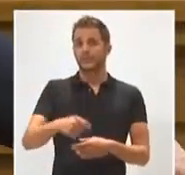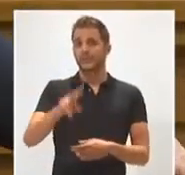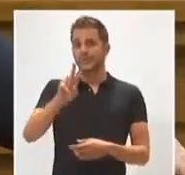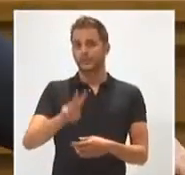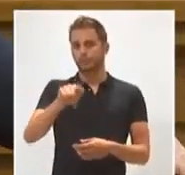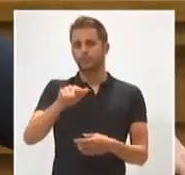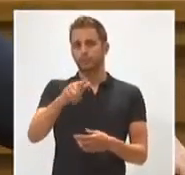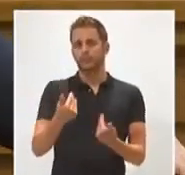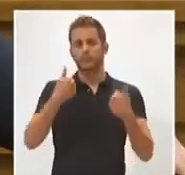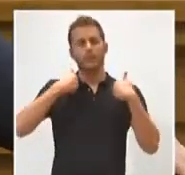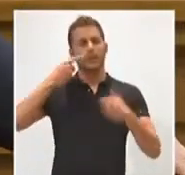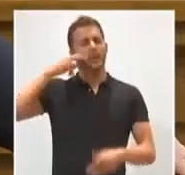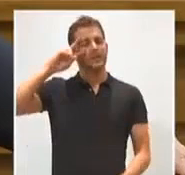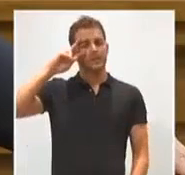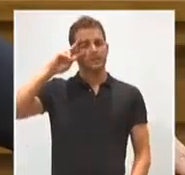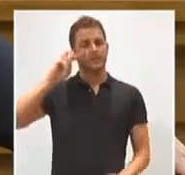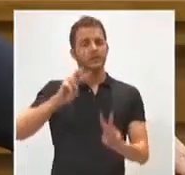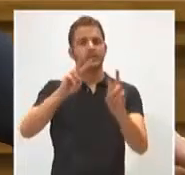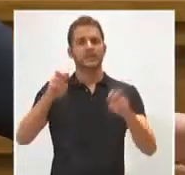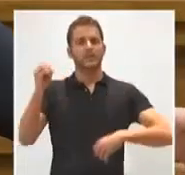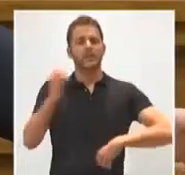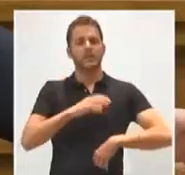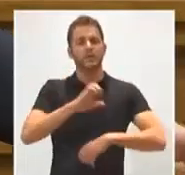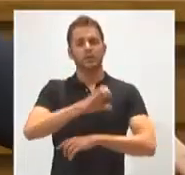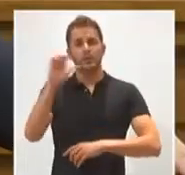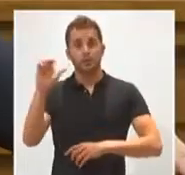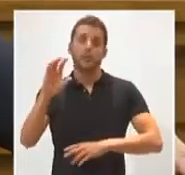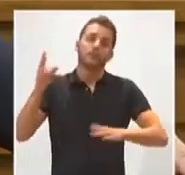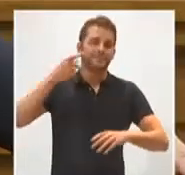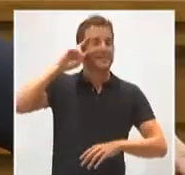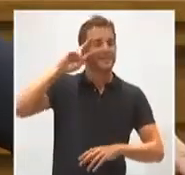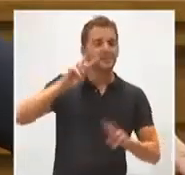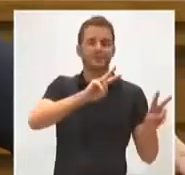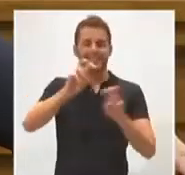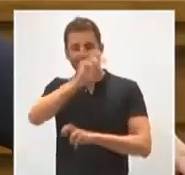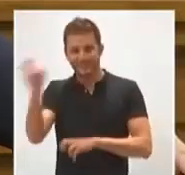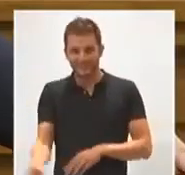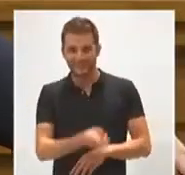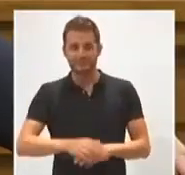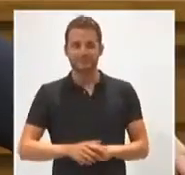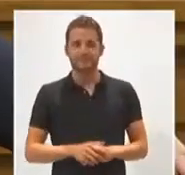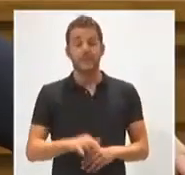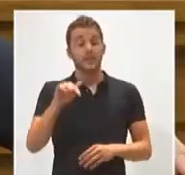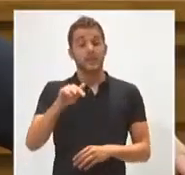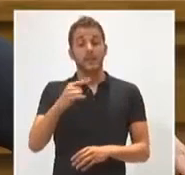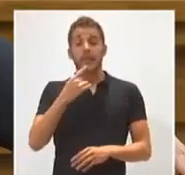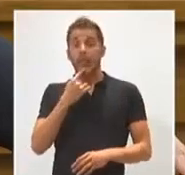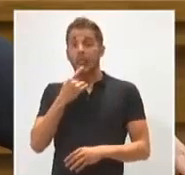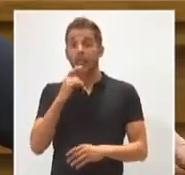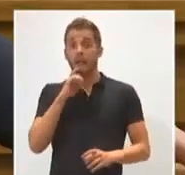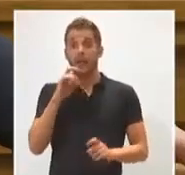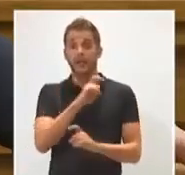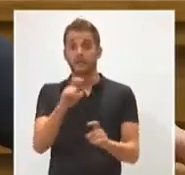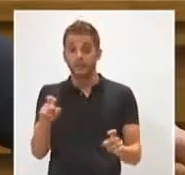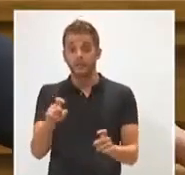experto en materia de fondos europeos y en muchas otras cosas y aquí anticipamos algo que no les termina de salir